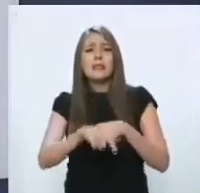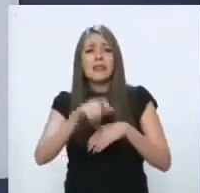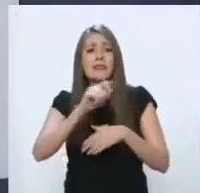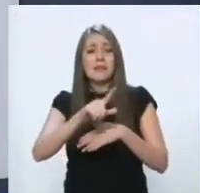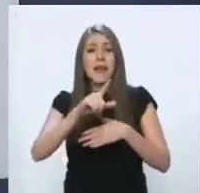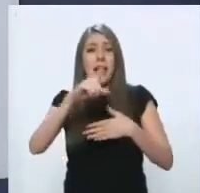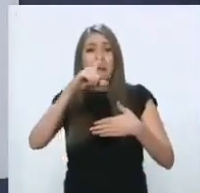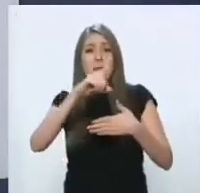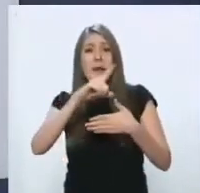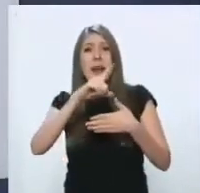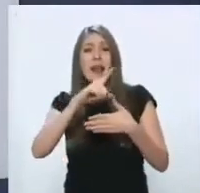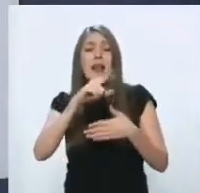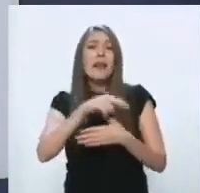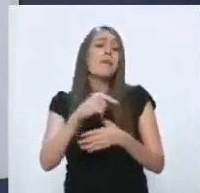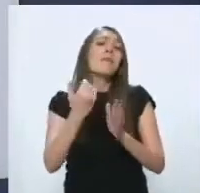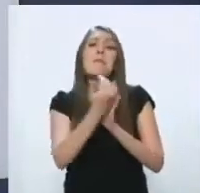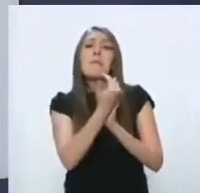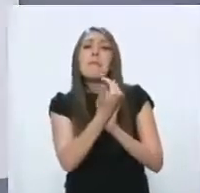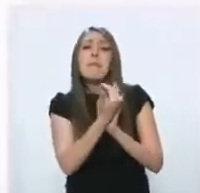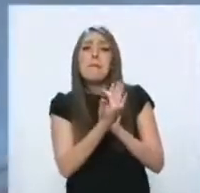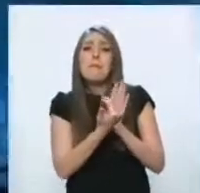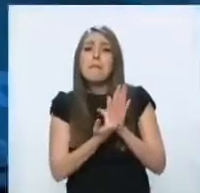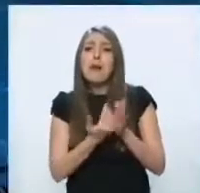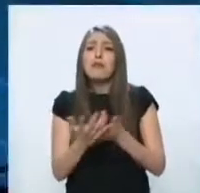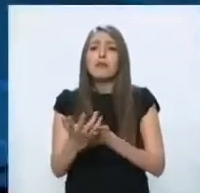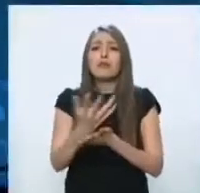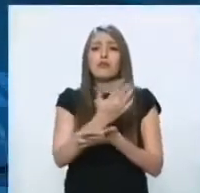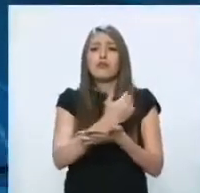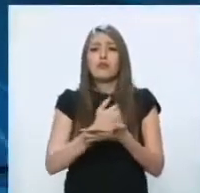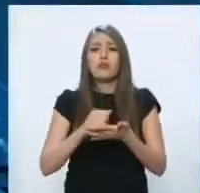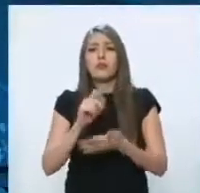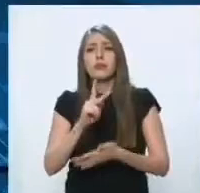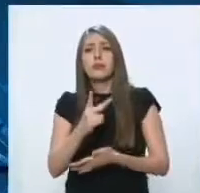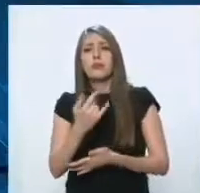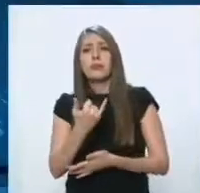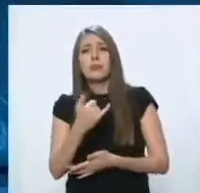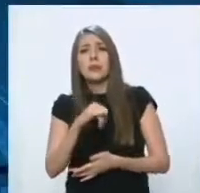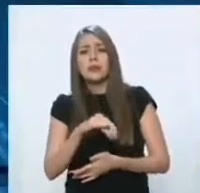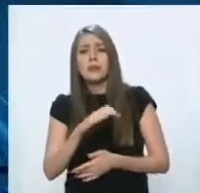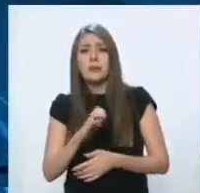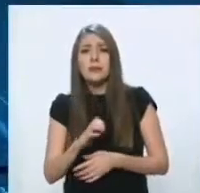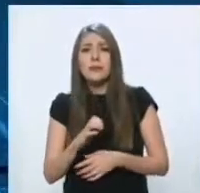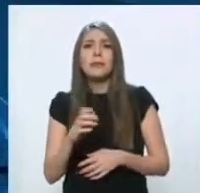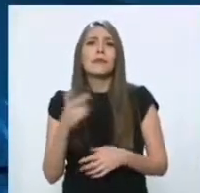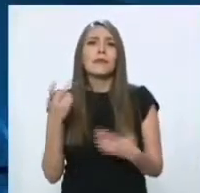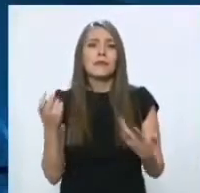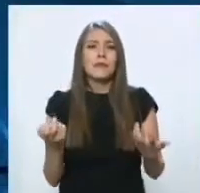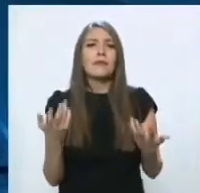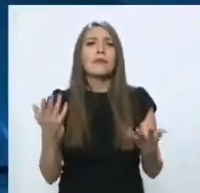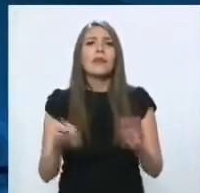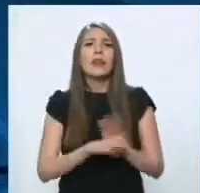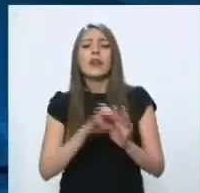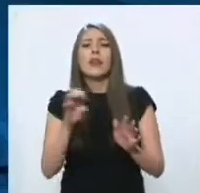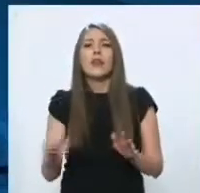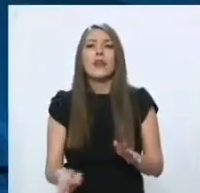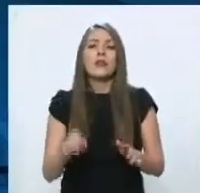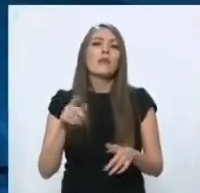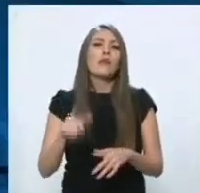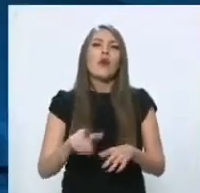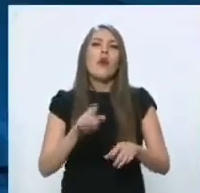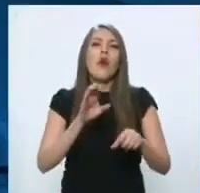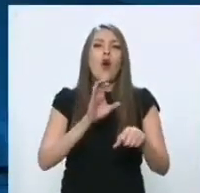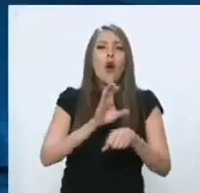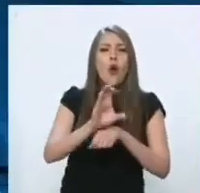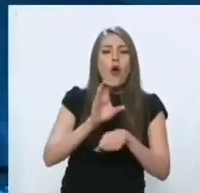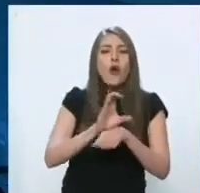del 16.1% del PIB. Básicamente cualquier país, hasta los más neoliberales como Colombia o Chile, recaudan